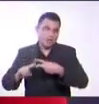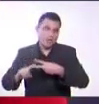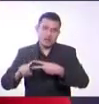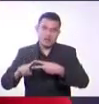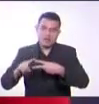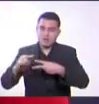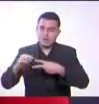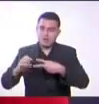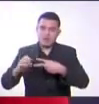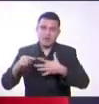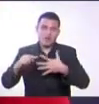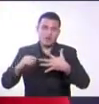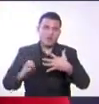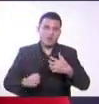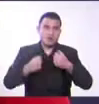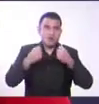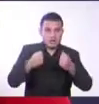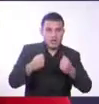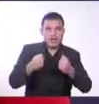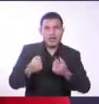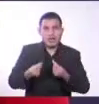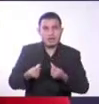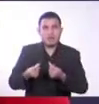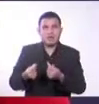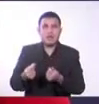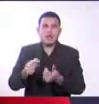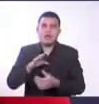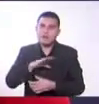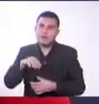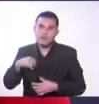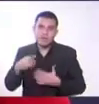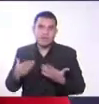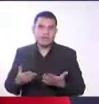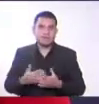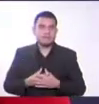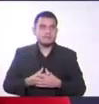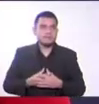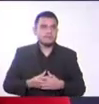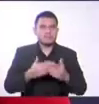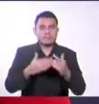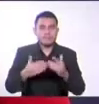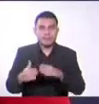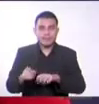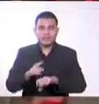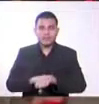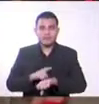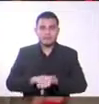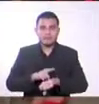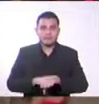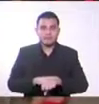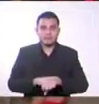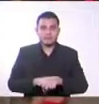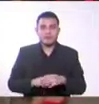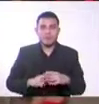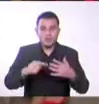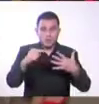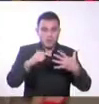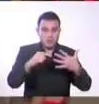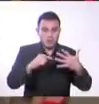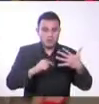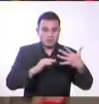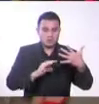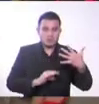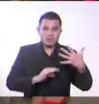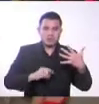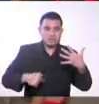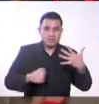Código Penal, el Código de Familia, entre otros. O sea que en diferentes momentos y en diferentes constituciones debe haber habido siempre,